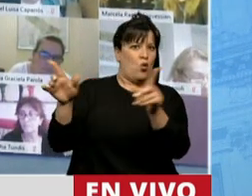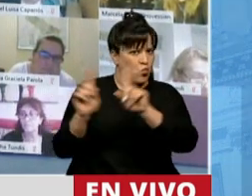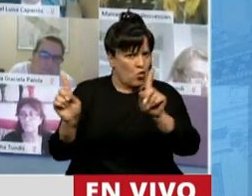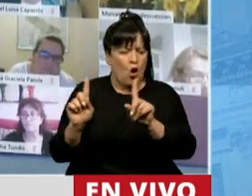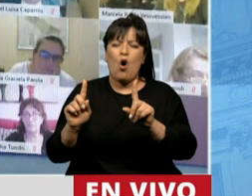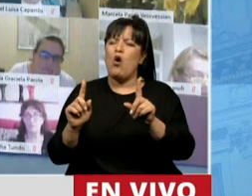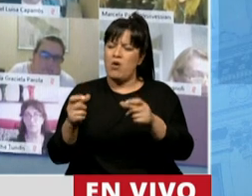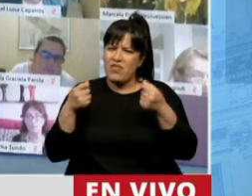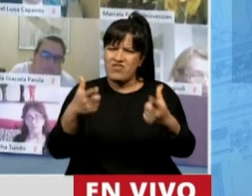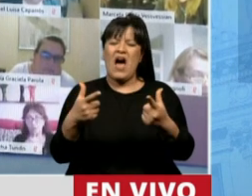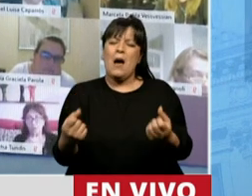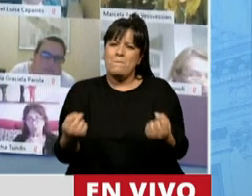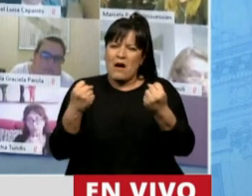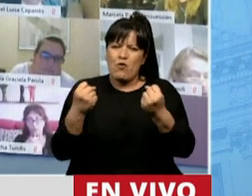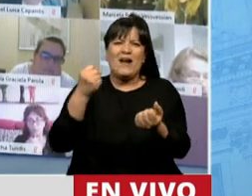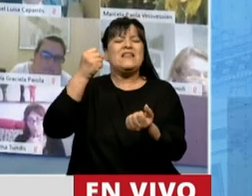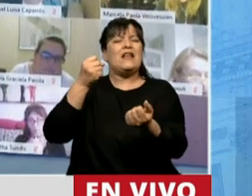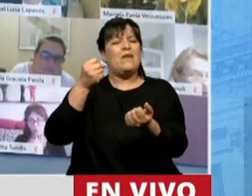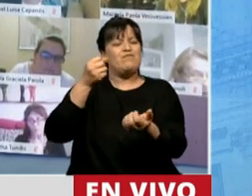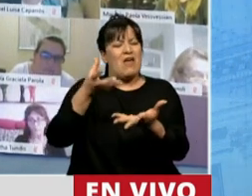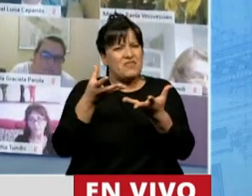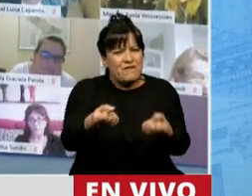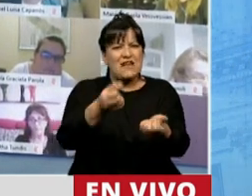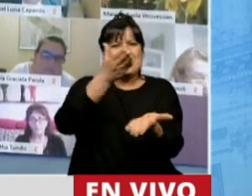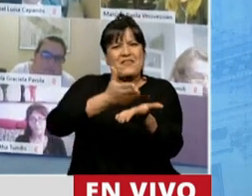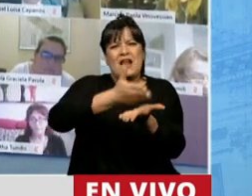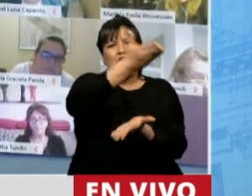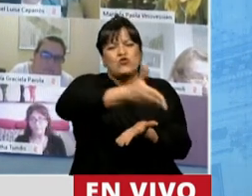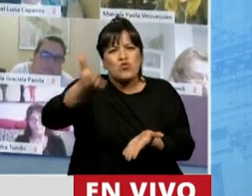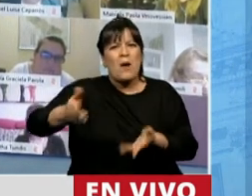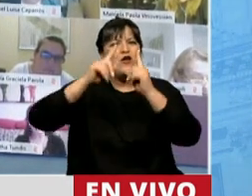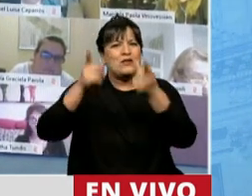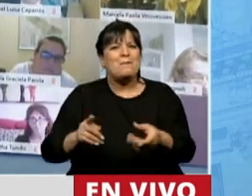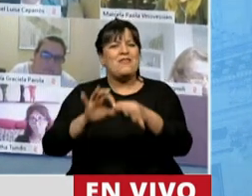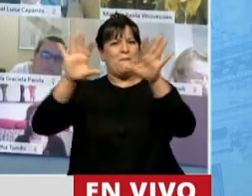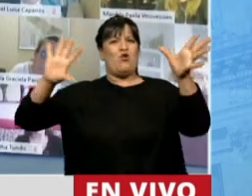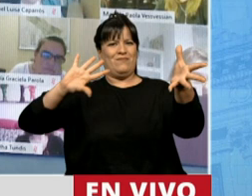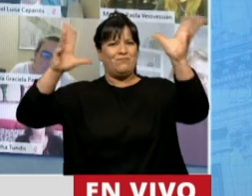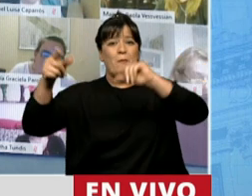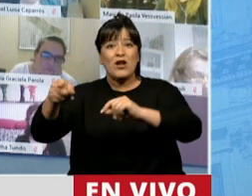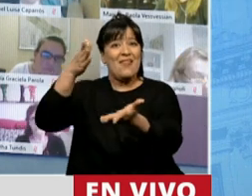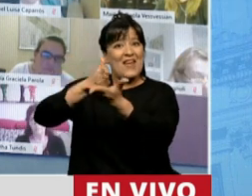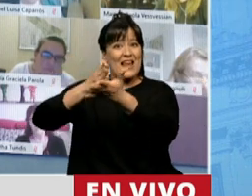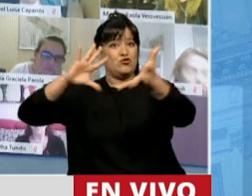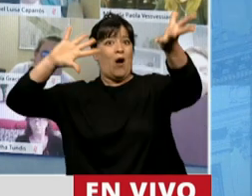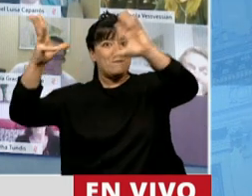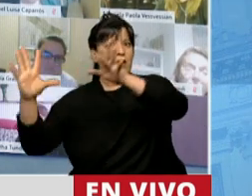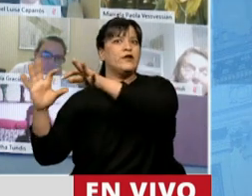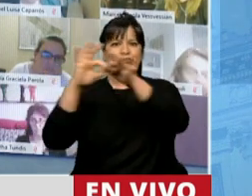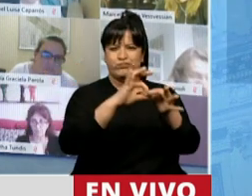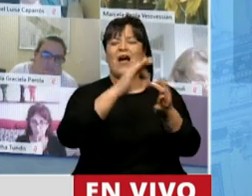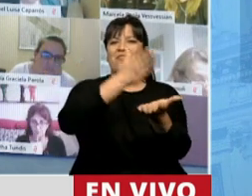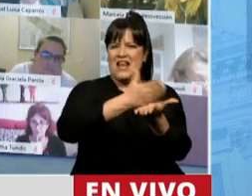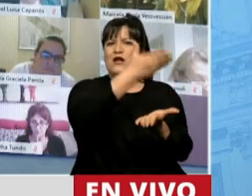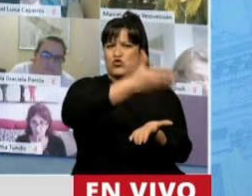consolidando No solamente la defensa de los Derechos Humanos una democracia ambiental porque el ambiente el derecho al ambiente también es un derecho humano